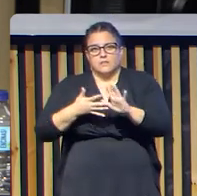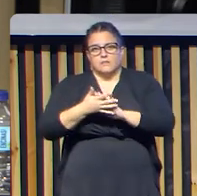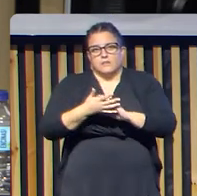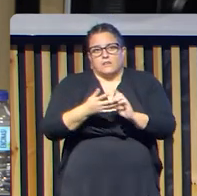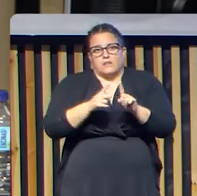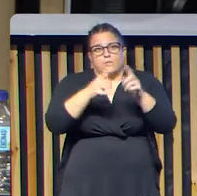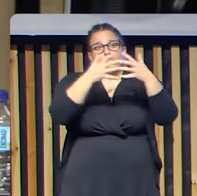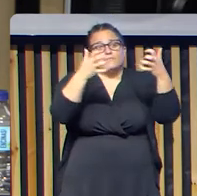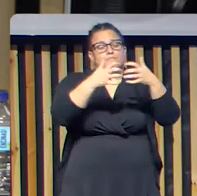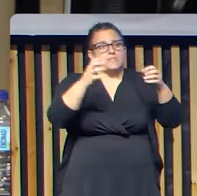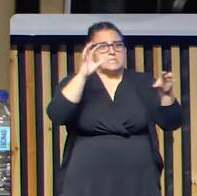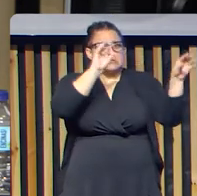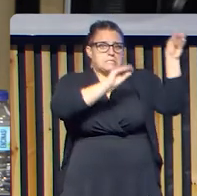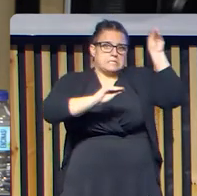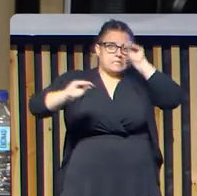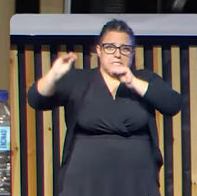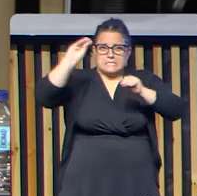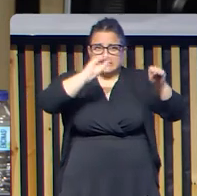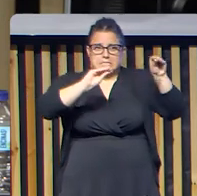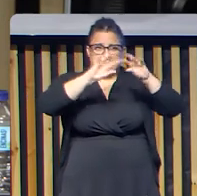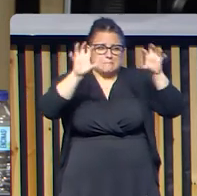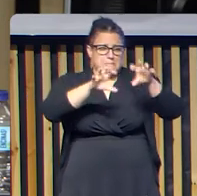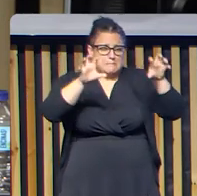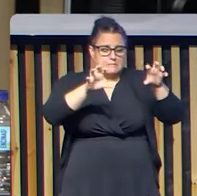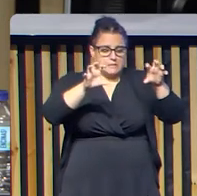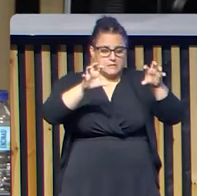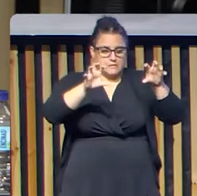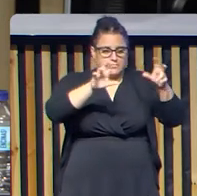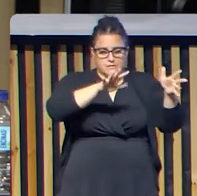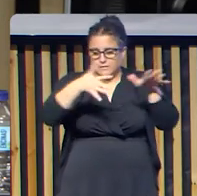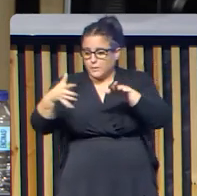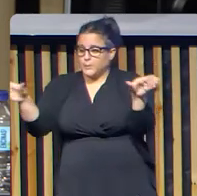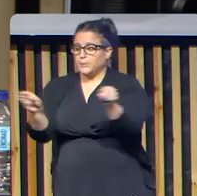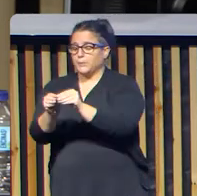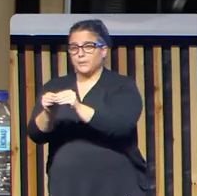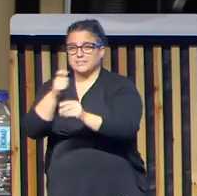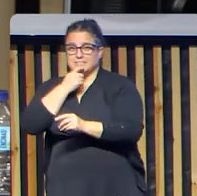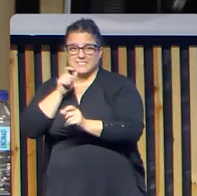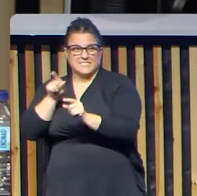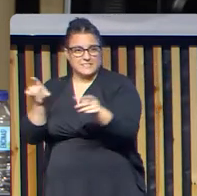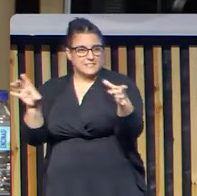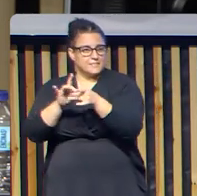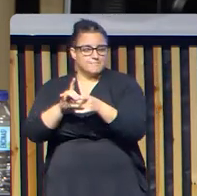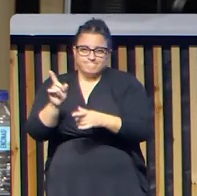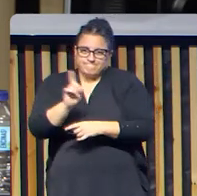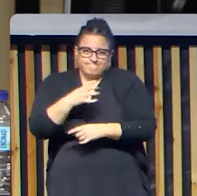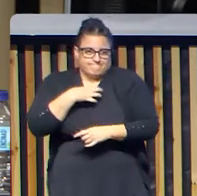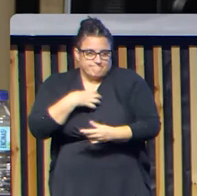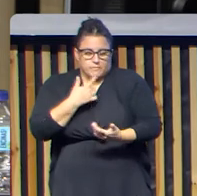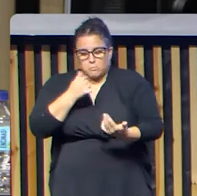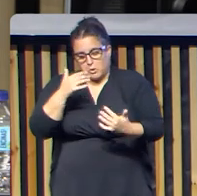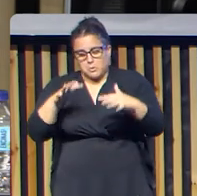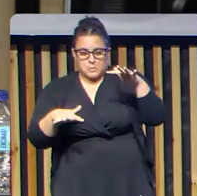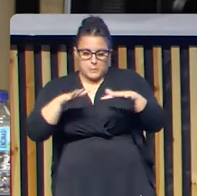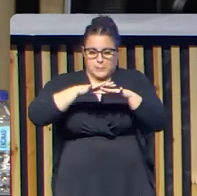barroquismo extremado a una síntesis anglosajona tienen que intentar encontrar un equilibrio